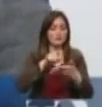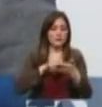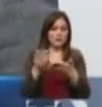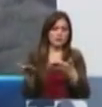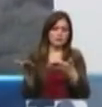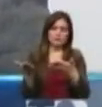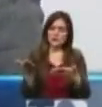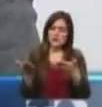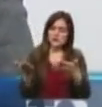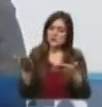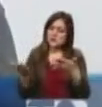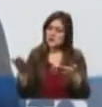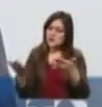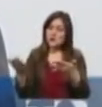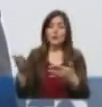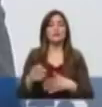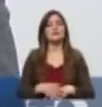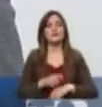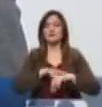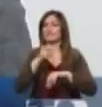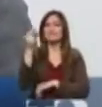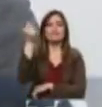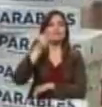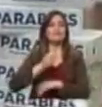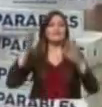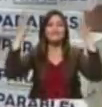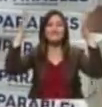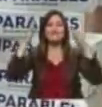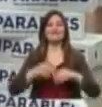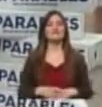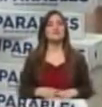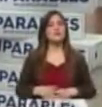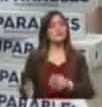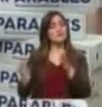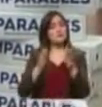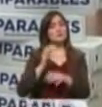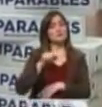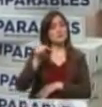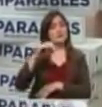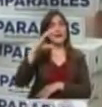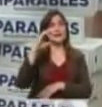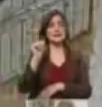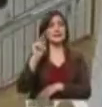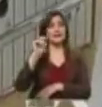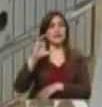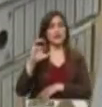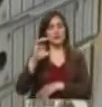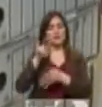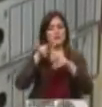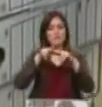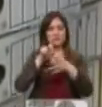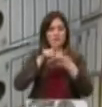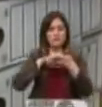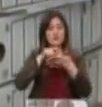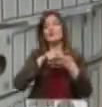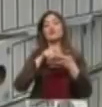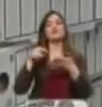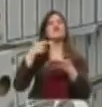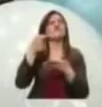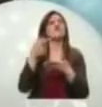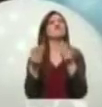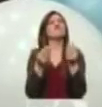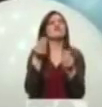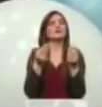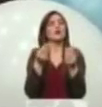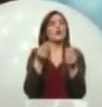de todas las firmas en el menor tiempo posible. Luego de que el CNE haga la verificación de las firmas, el siguiente paso